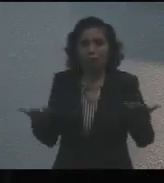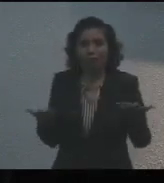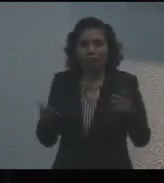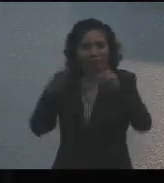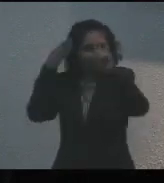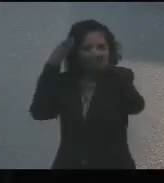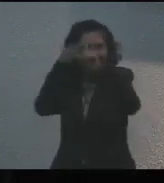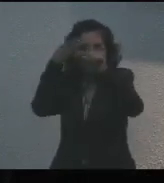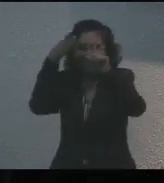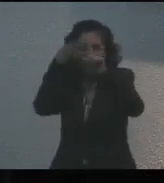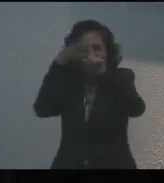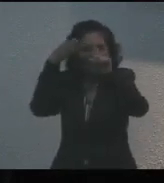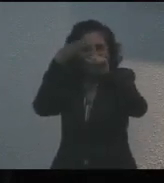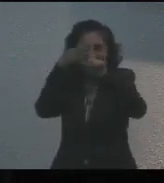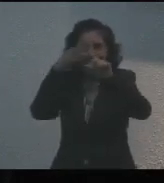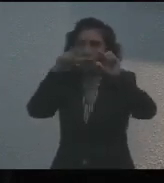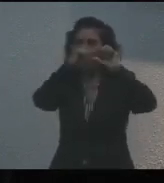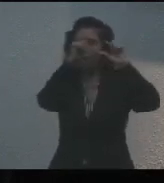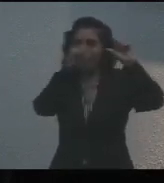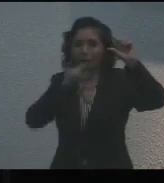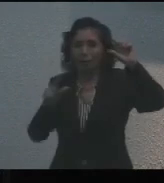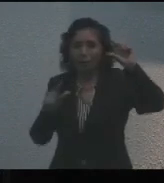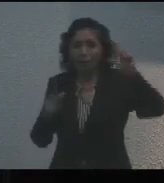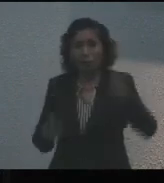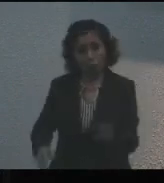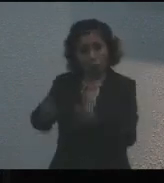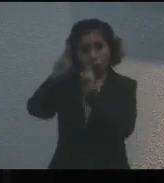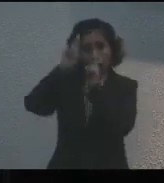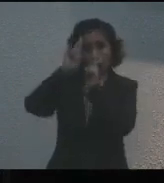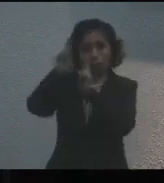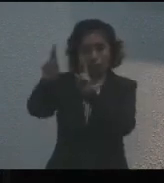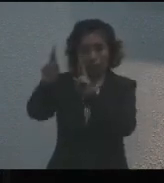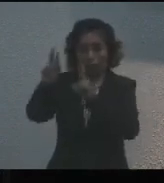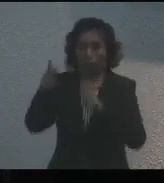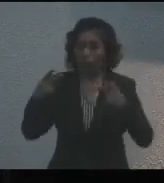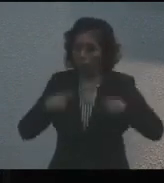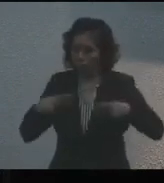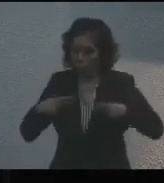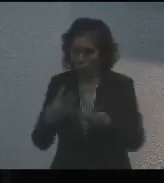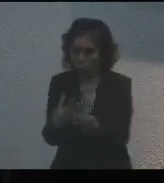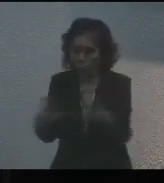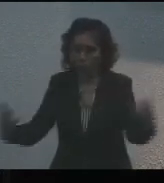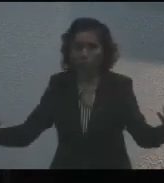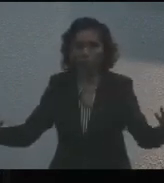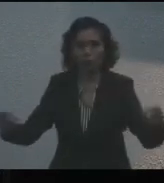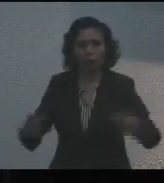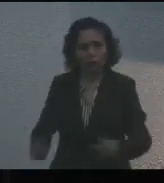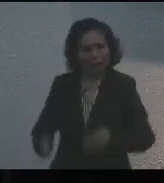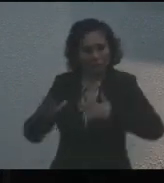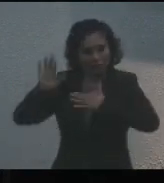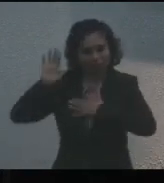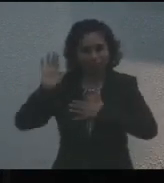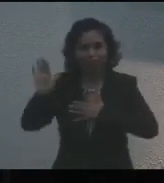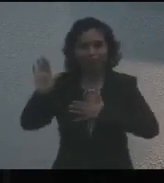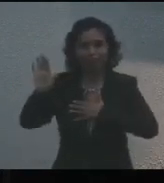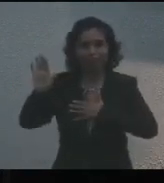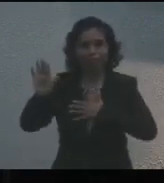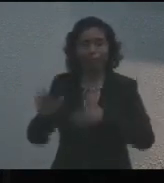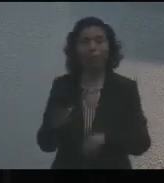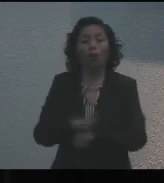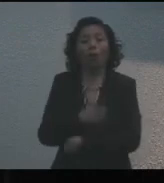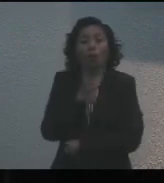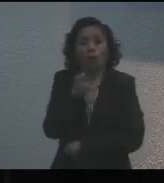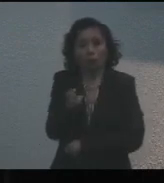de la patria, así como nuestro homenaje al pueblo del cual provenimos y al cual nos debemos. Por